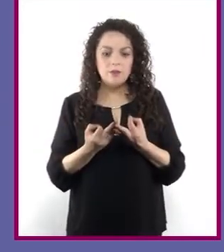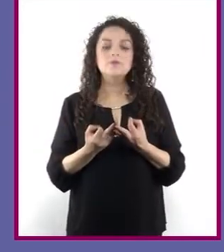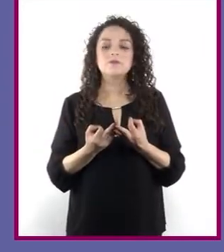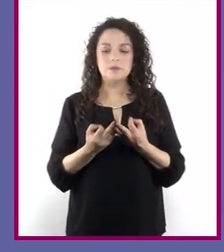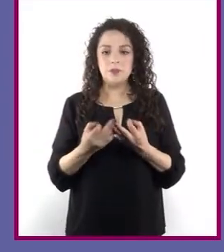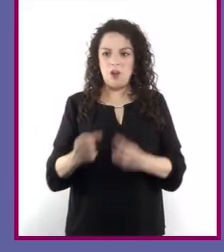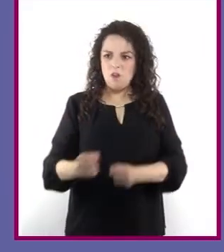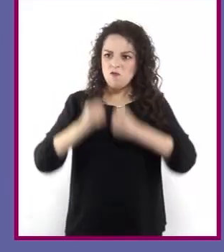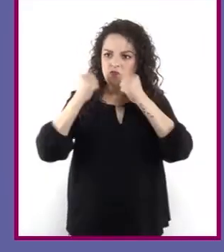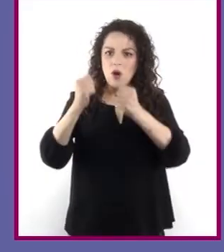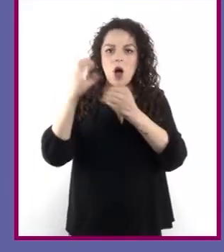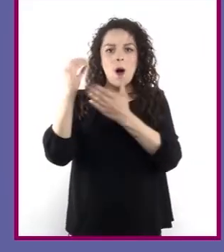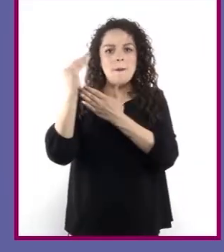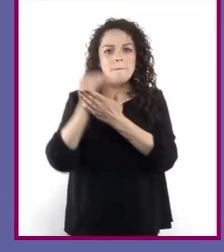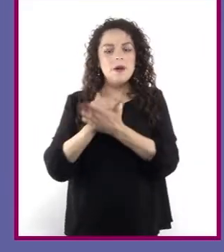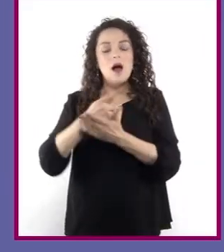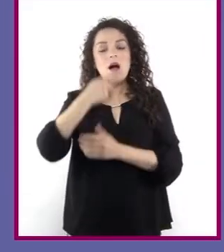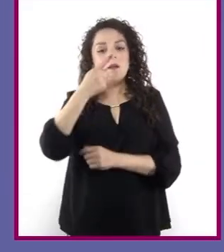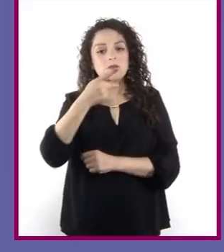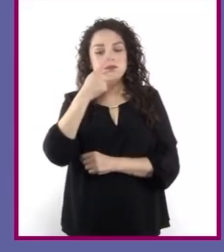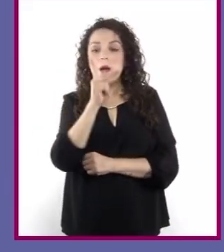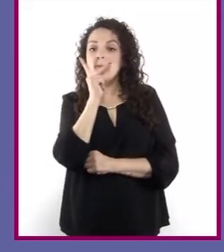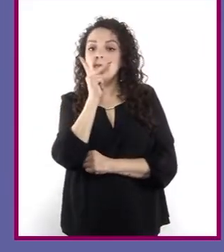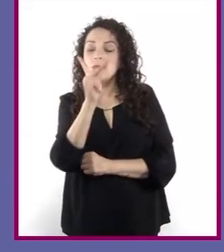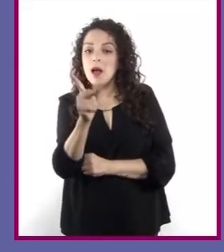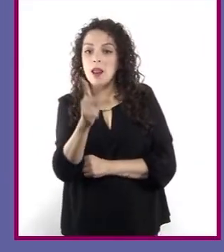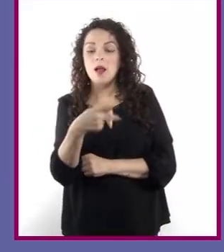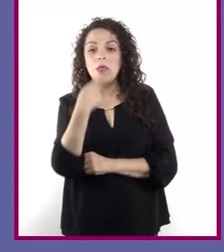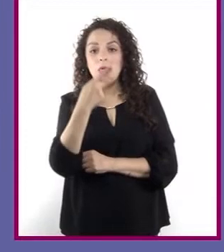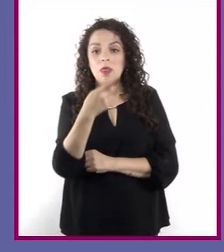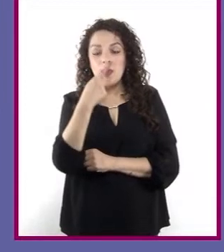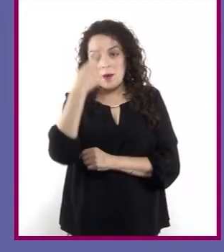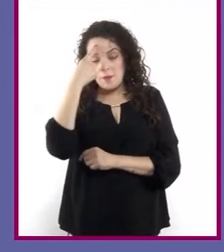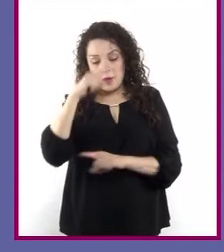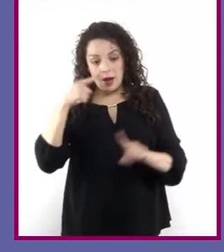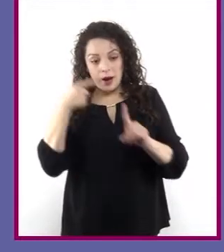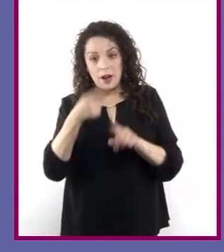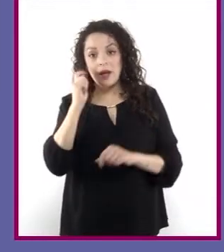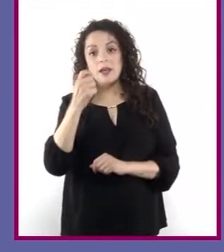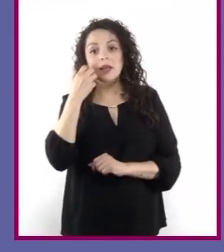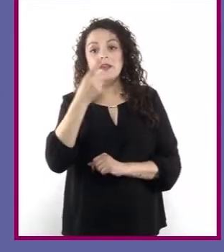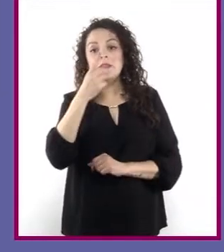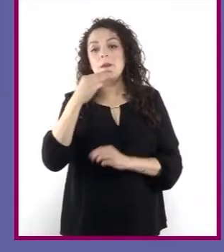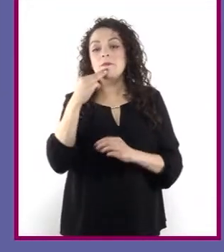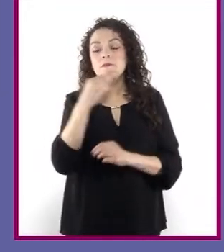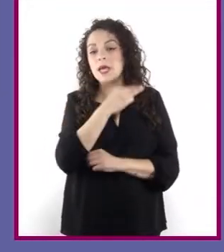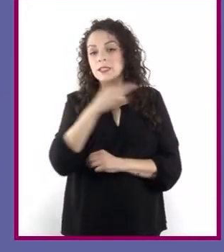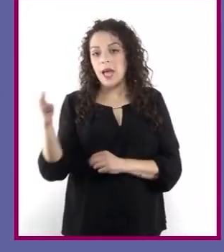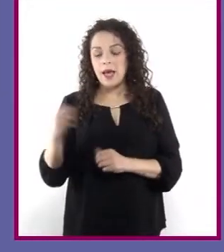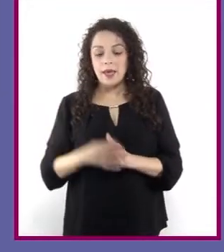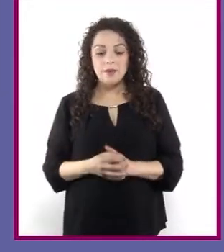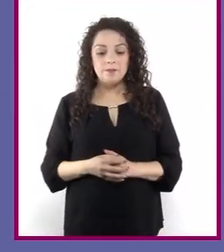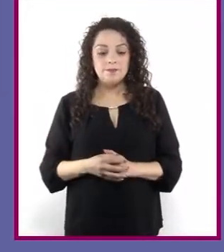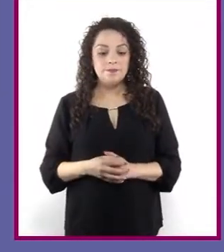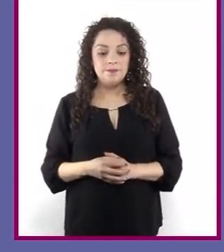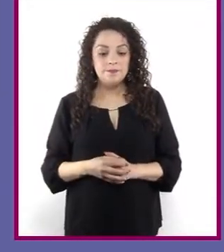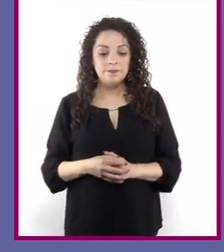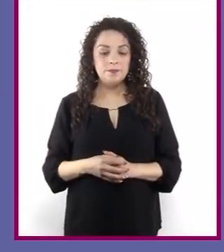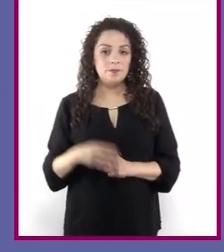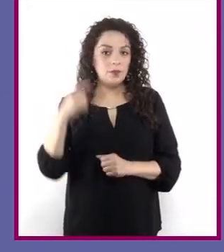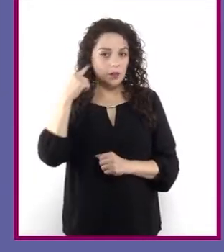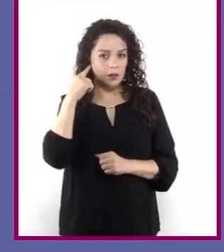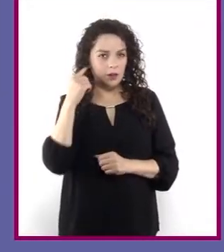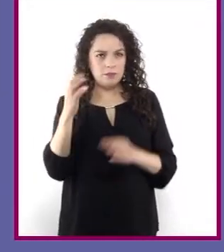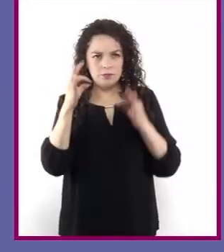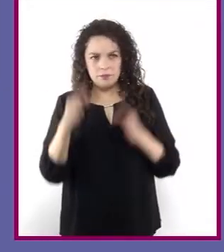suaviza el volumen con que pronuncias las palabras conforme la intención del mensaje. Revisa tu volumen. Es